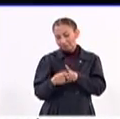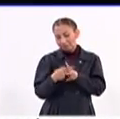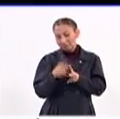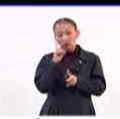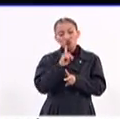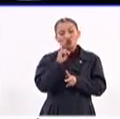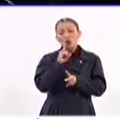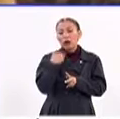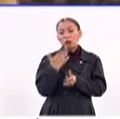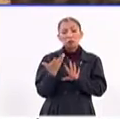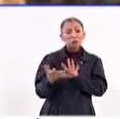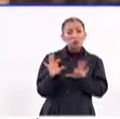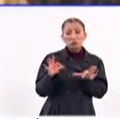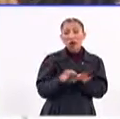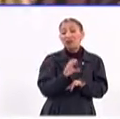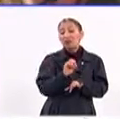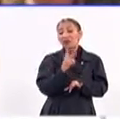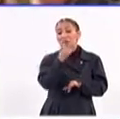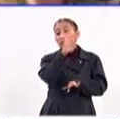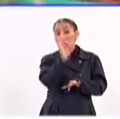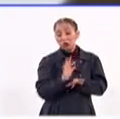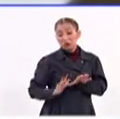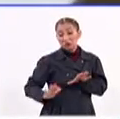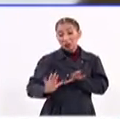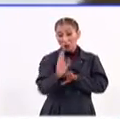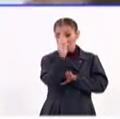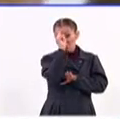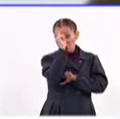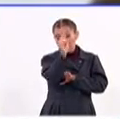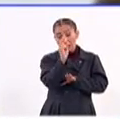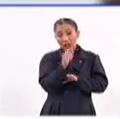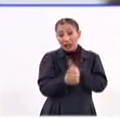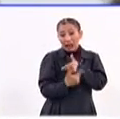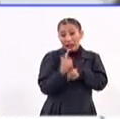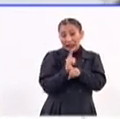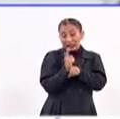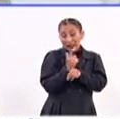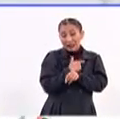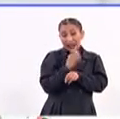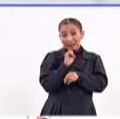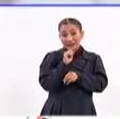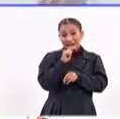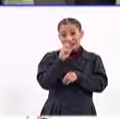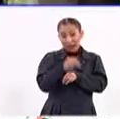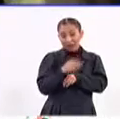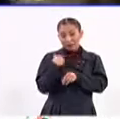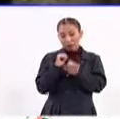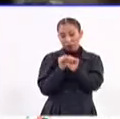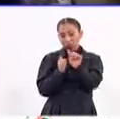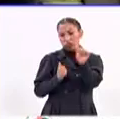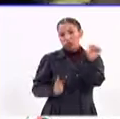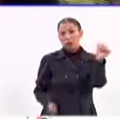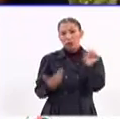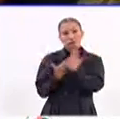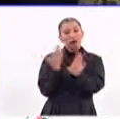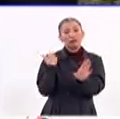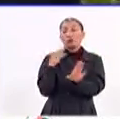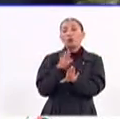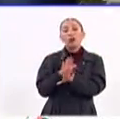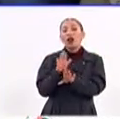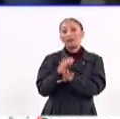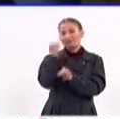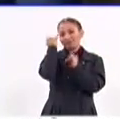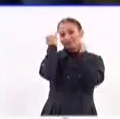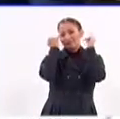las mujeres representan alrededor del 38% de talentos en las carreras de educación STEM, un rezago íntimamente ligado